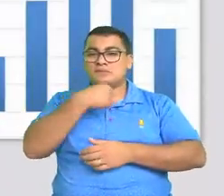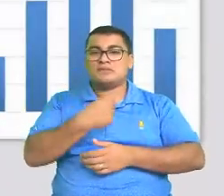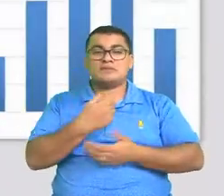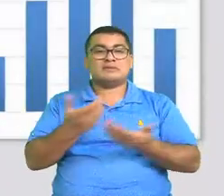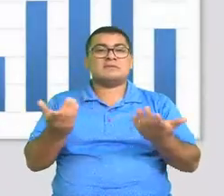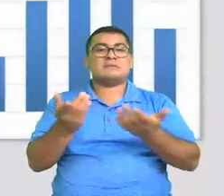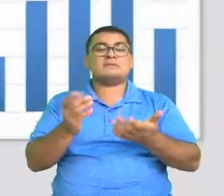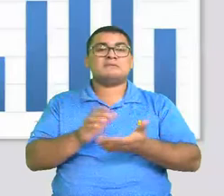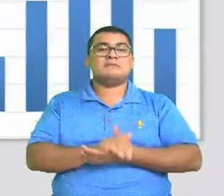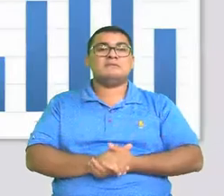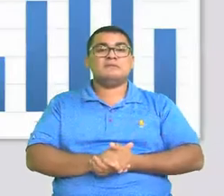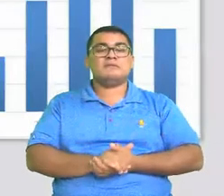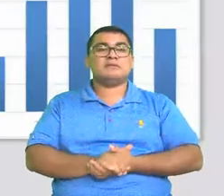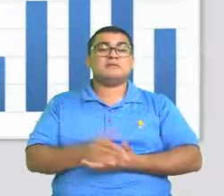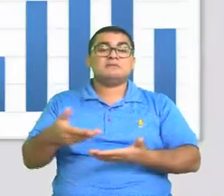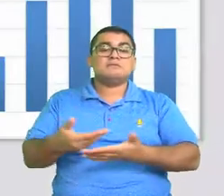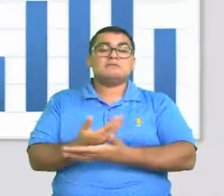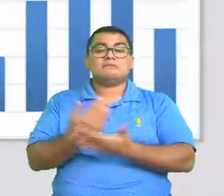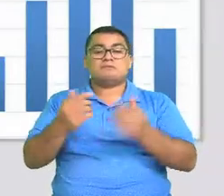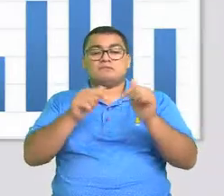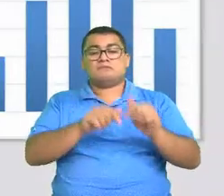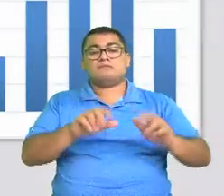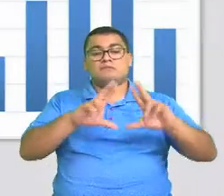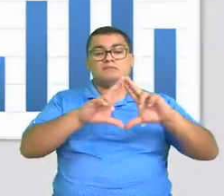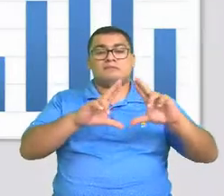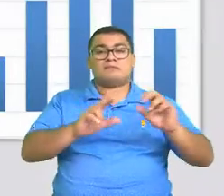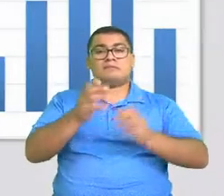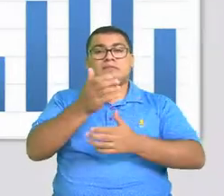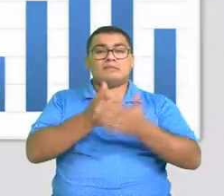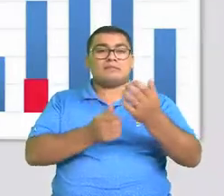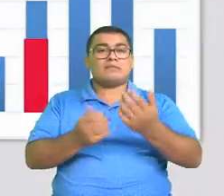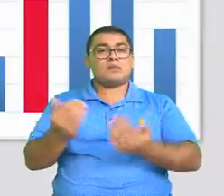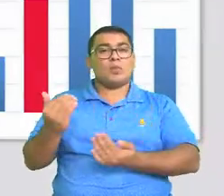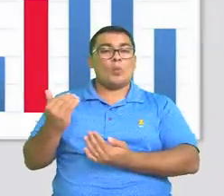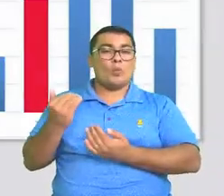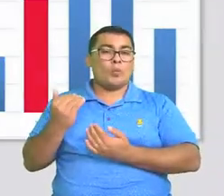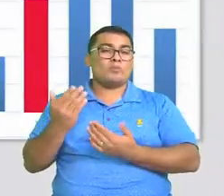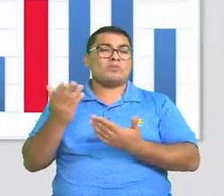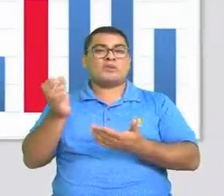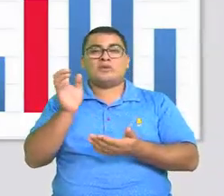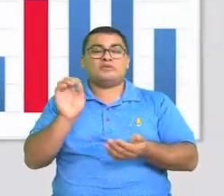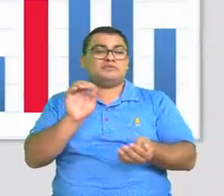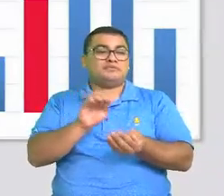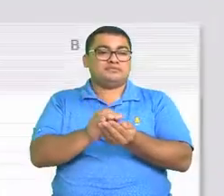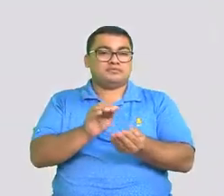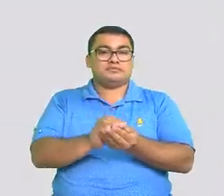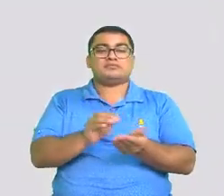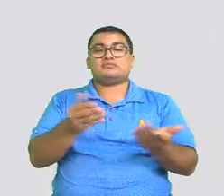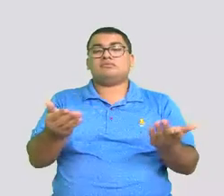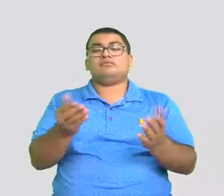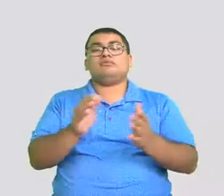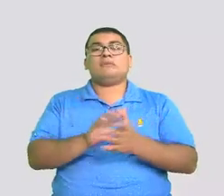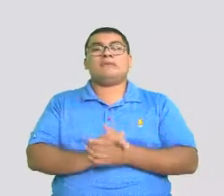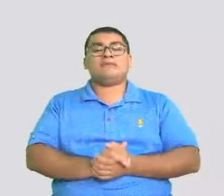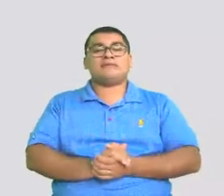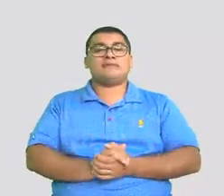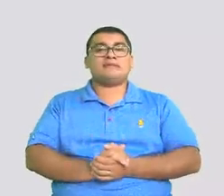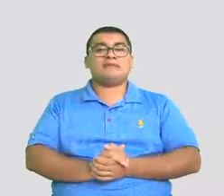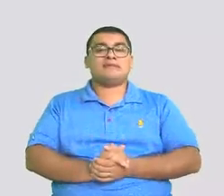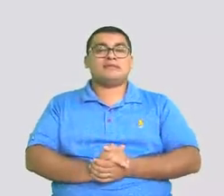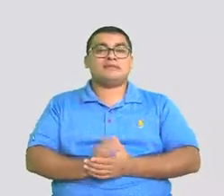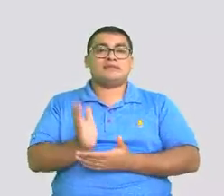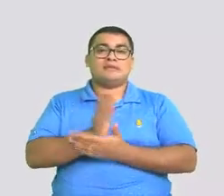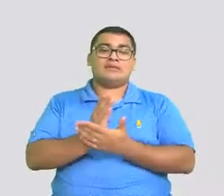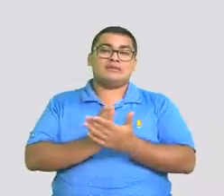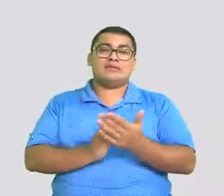Lo que se introdujo fueron los lácteos, ¿verdad? Que le das el queso seco o la cuajada seca, ¿verdad? Y entonces ciertos niños van a